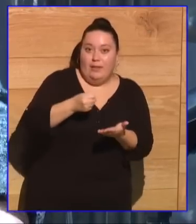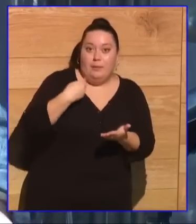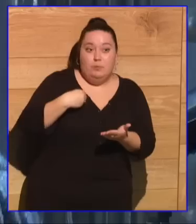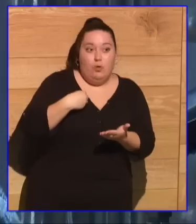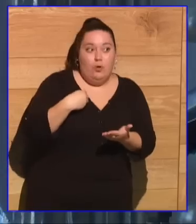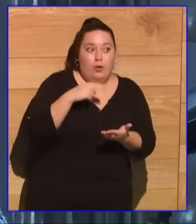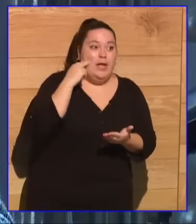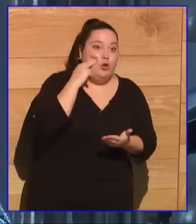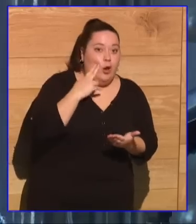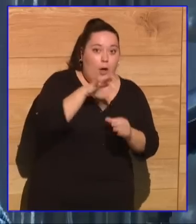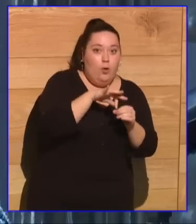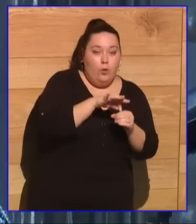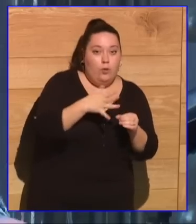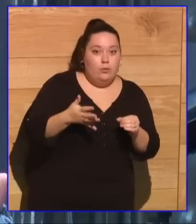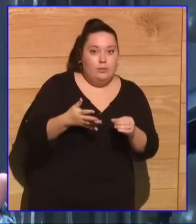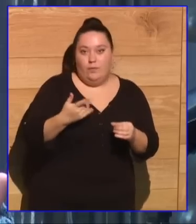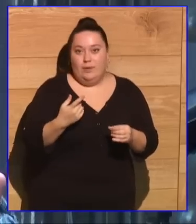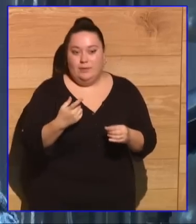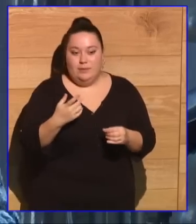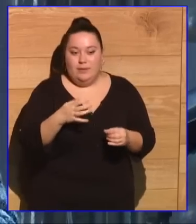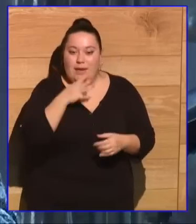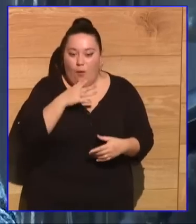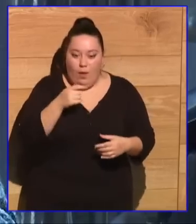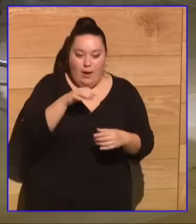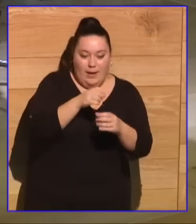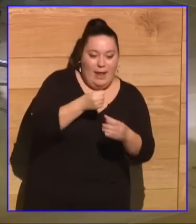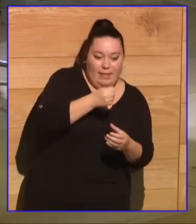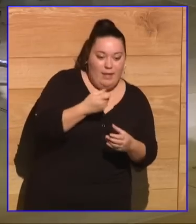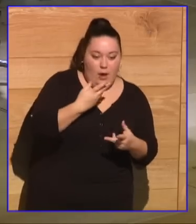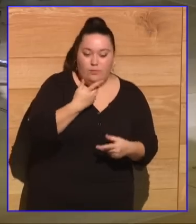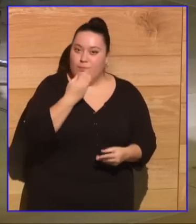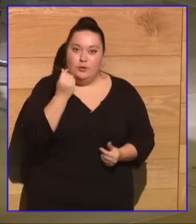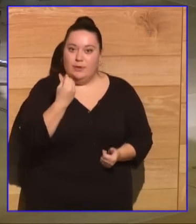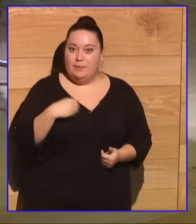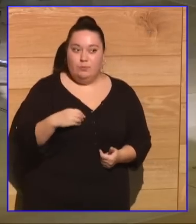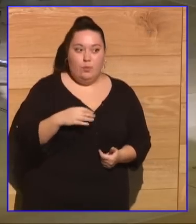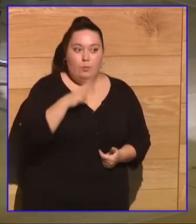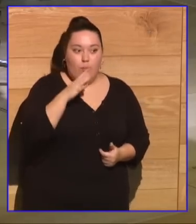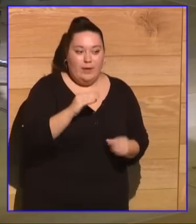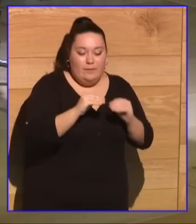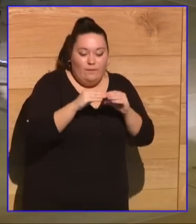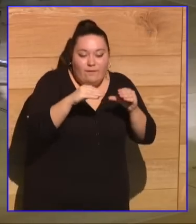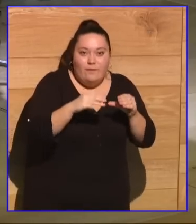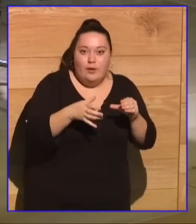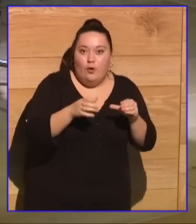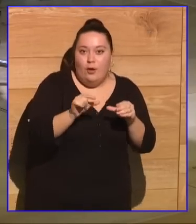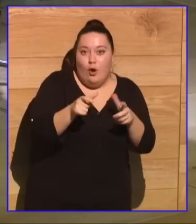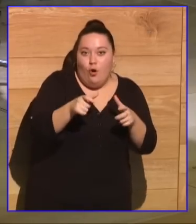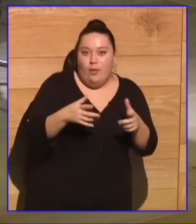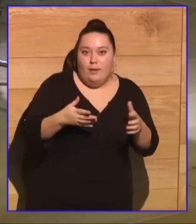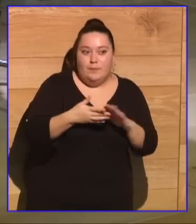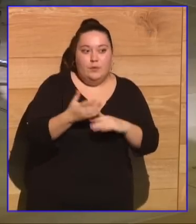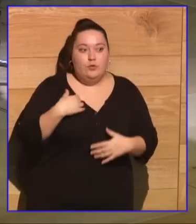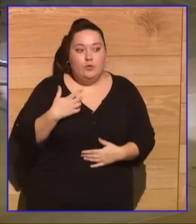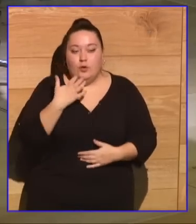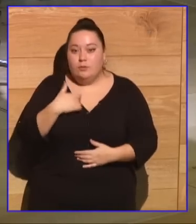el colacao, y el vaso de agua no sabe exactamente, no sabe igual. No sabe igual, porque es gorda. Porque la taza es gorda. Compraría